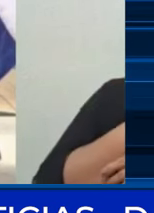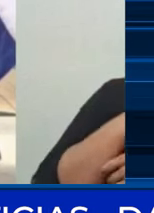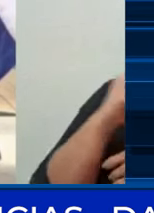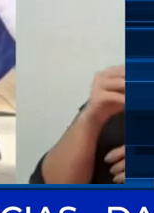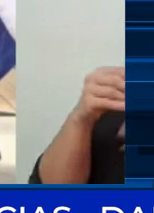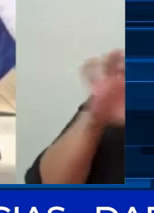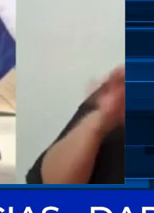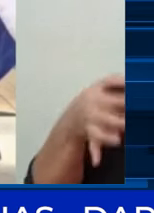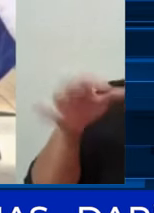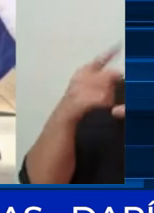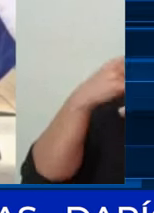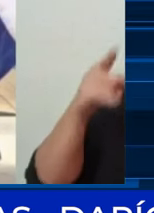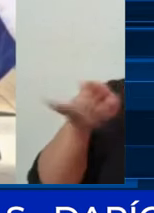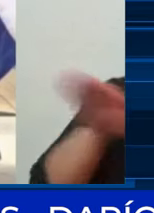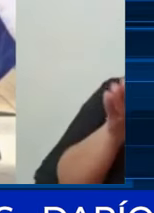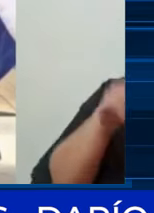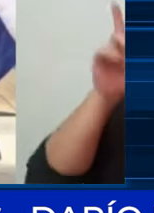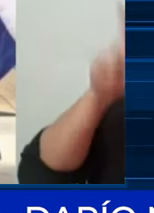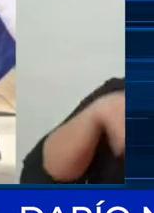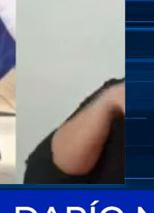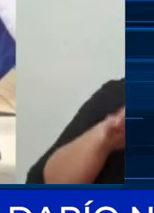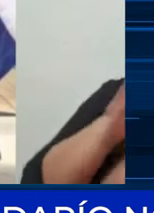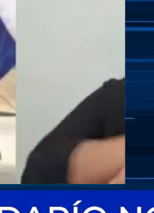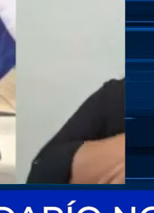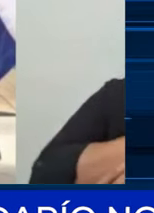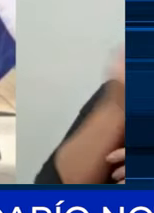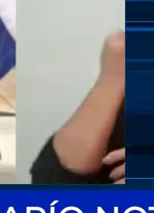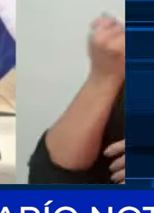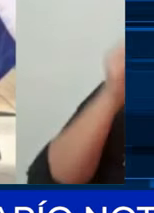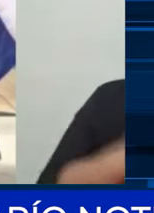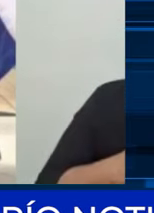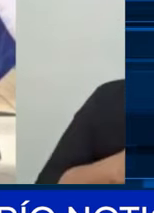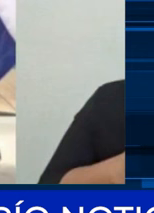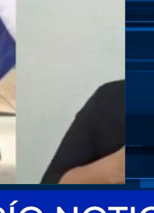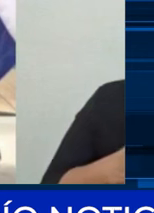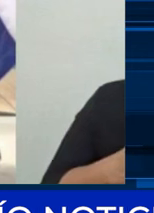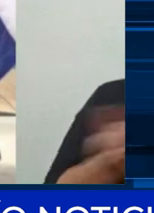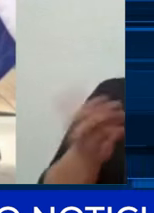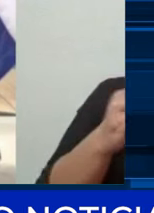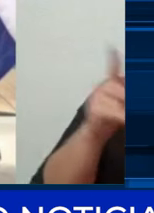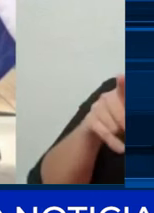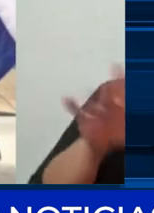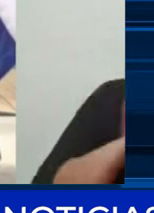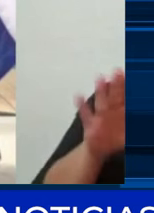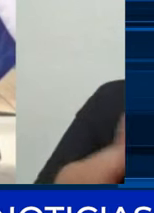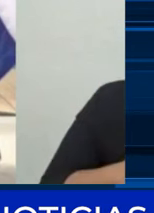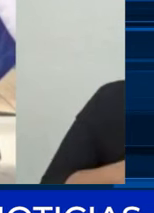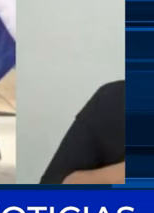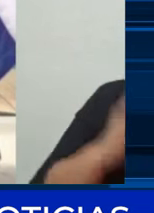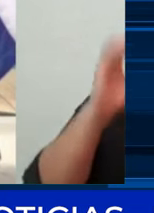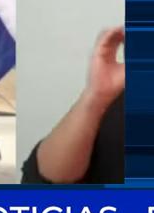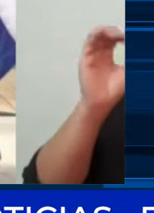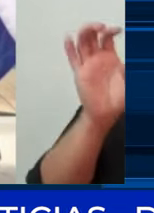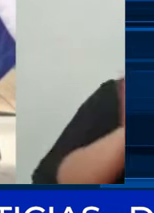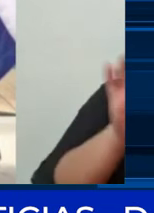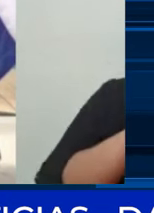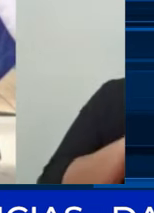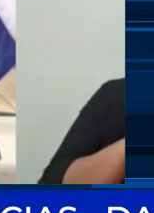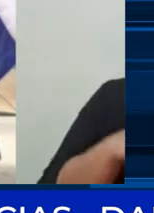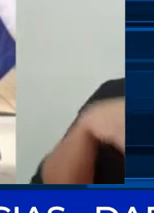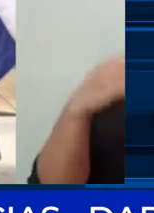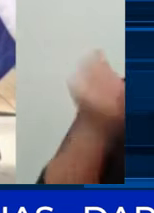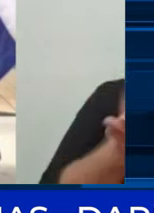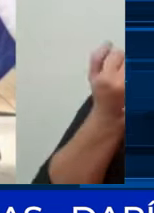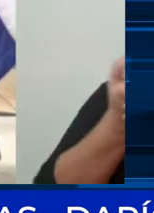Imagínense que la Asamblea Legislativa hubiese pasado las leyes que envió el Ejecutivo en abril. ¿Cuántos